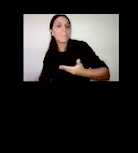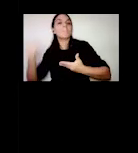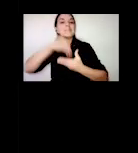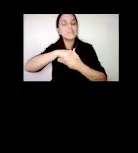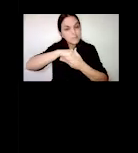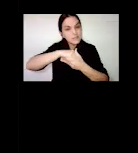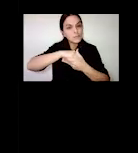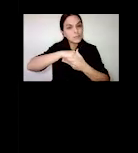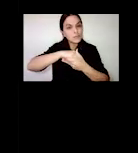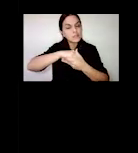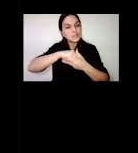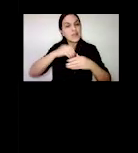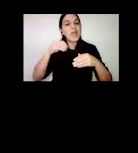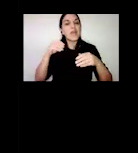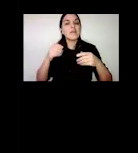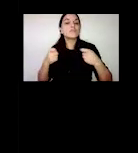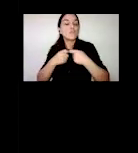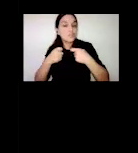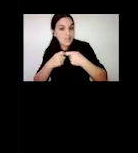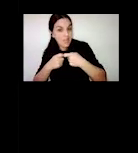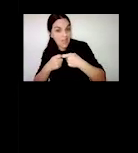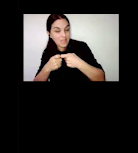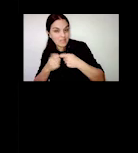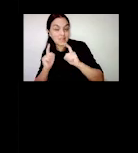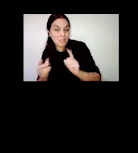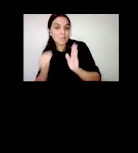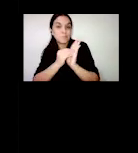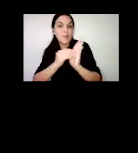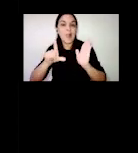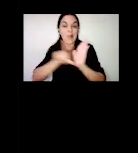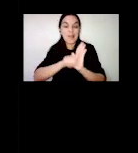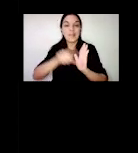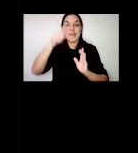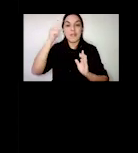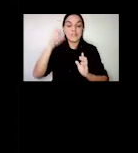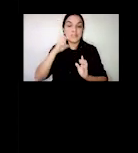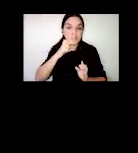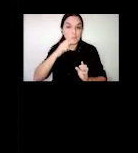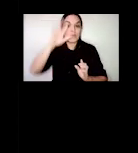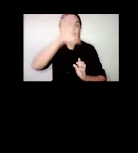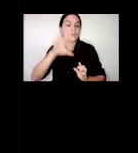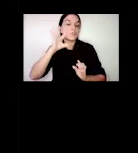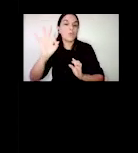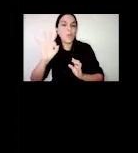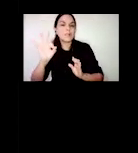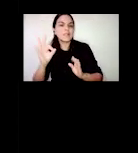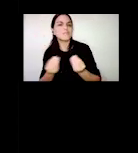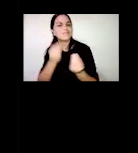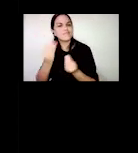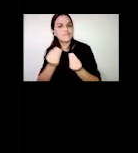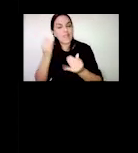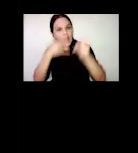en sociedades incluidas en la ley 19.550. Bueno, estas tenencias